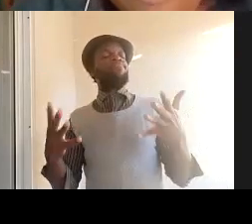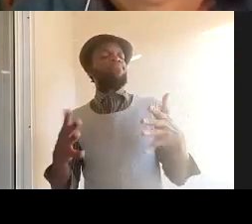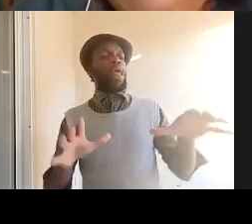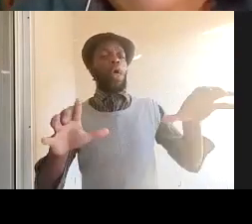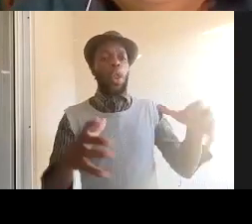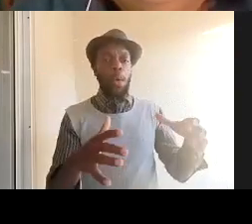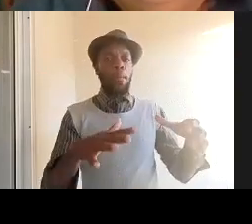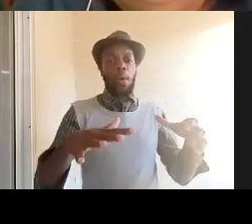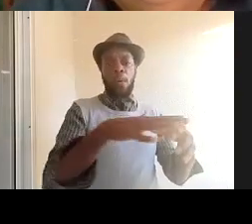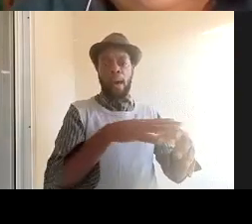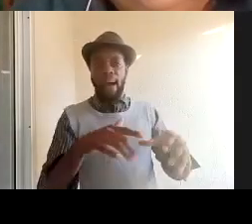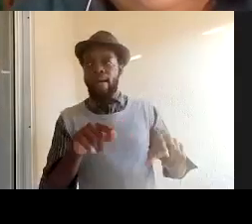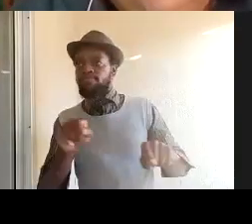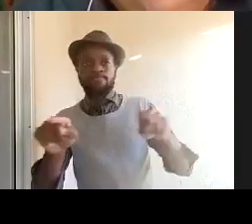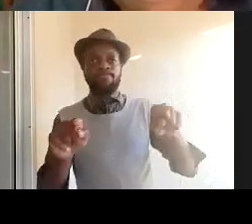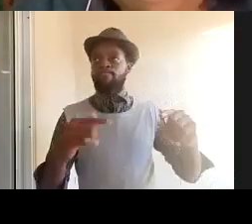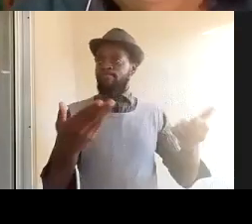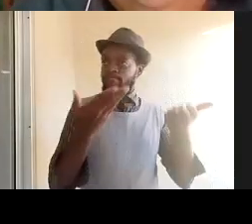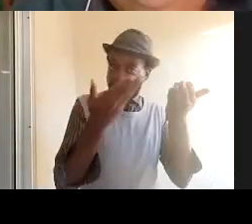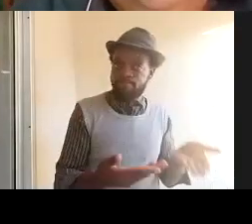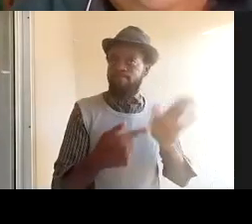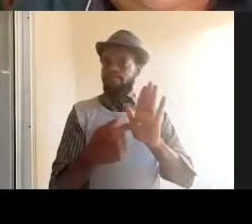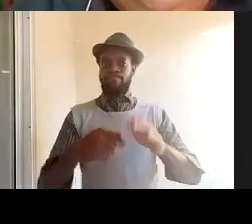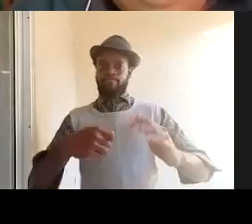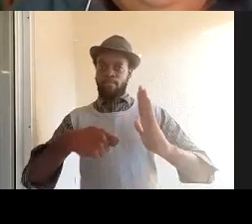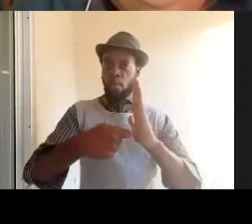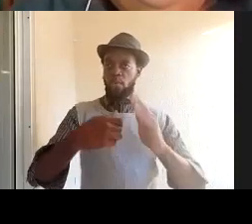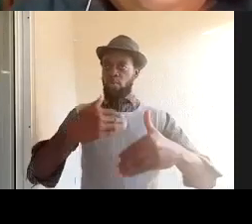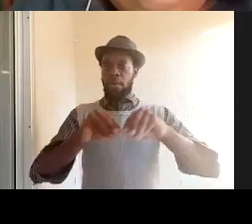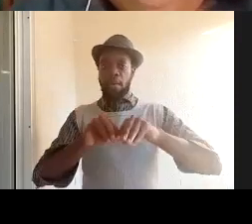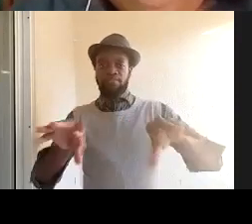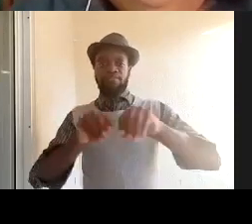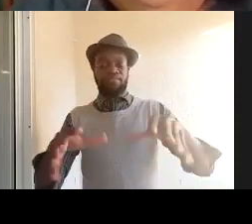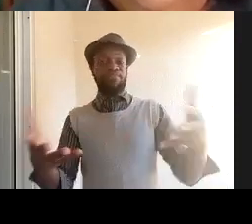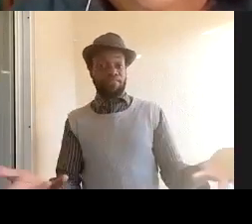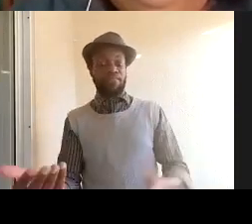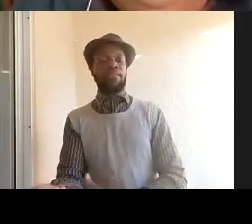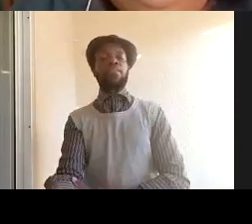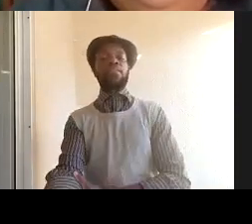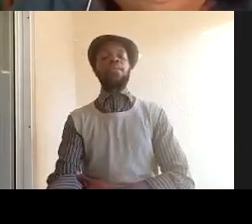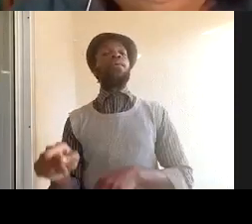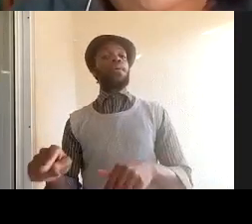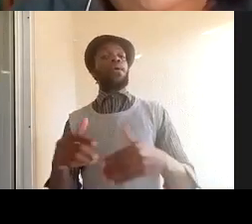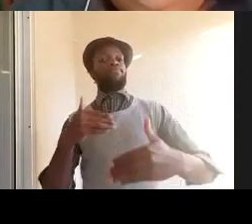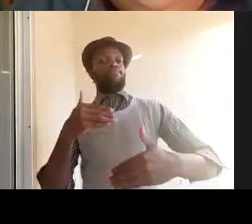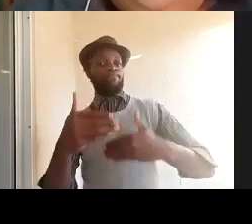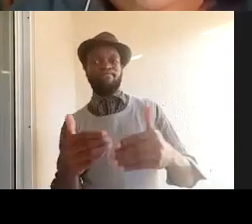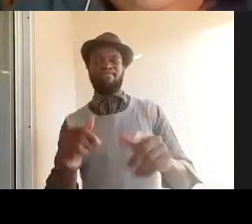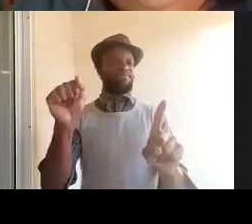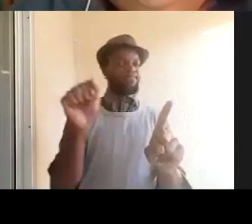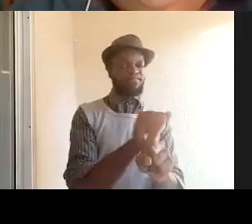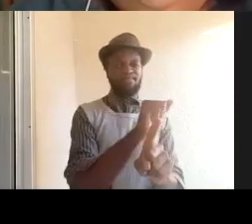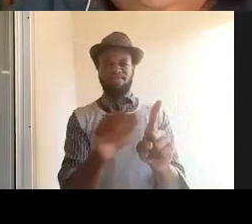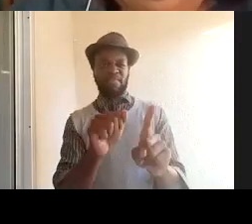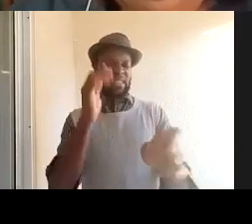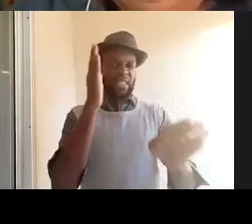de Referencia de la Iniciativa Spotlight. Embajadora para la erradicación de la violencia contra la mujer y la